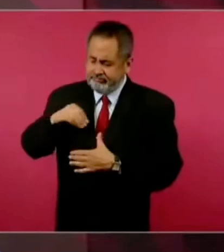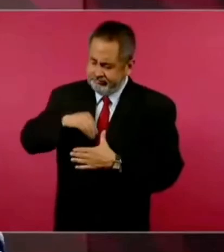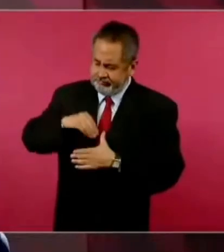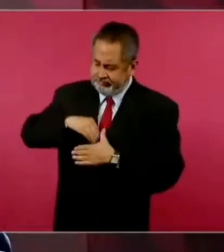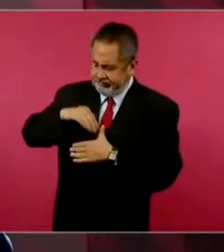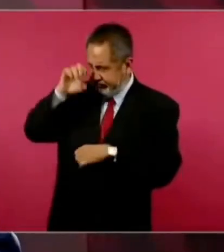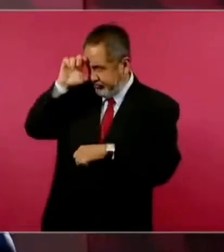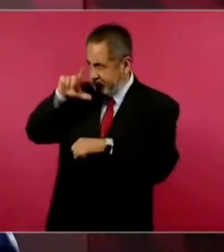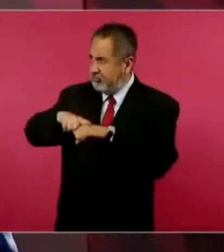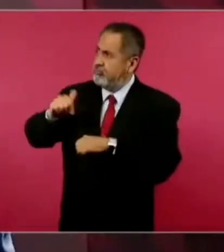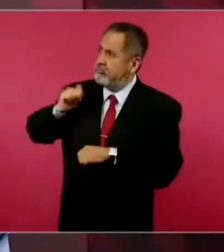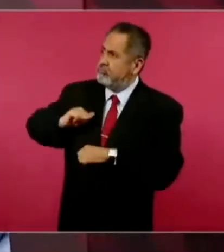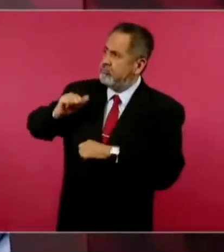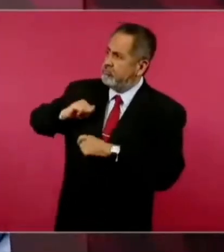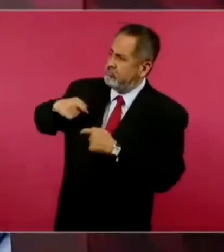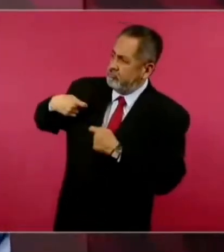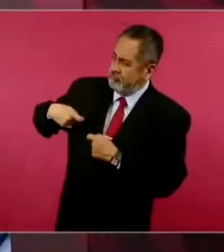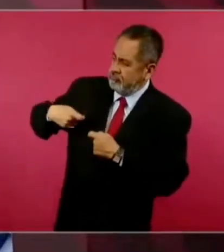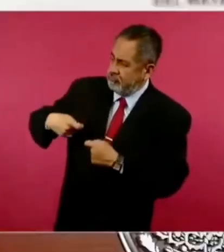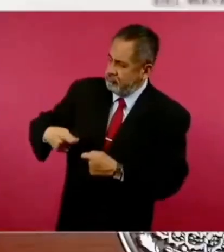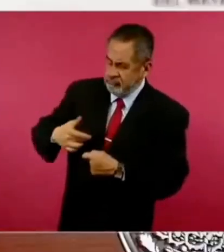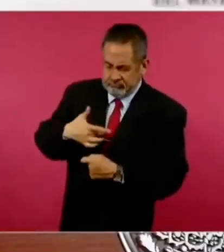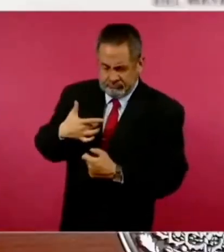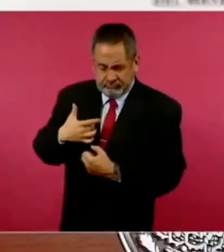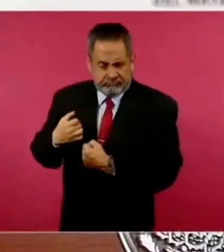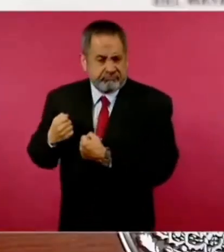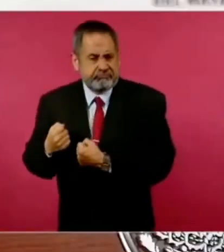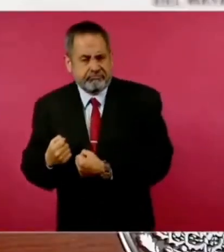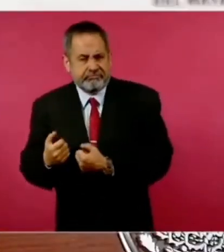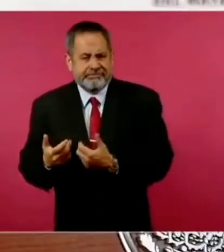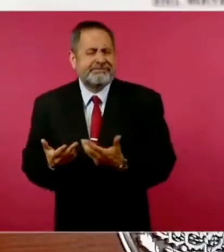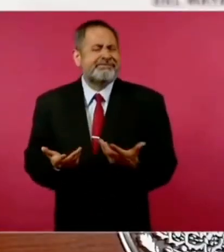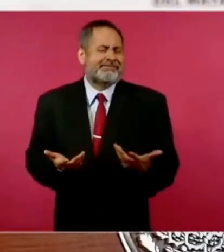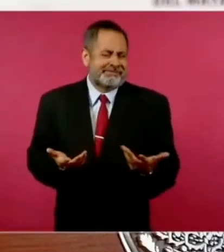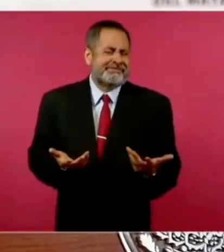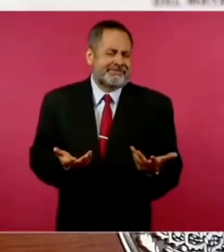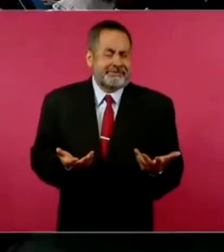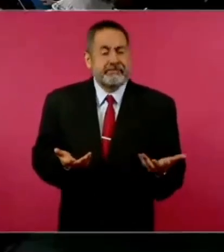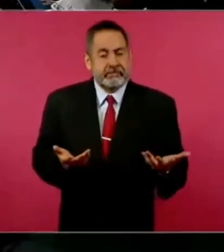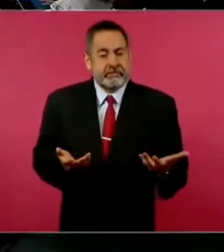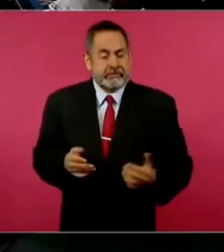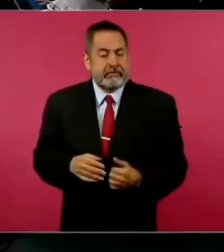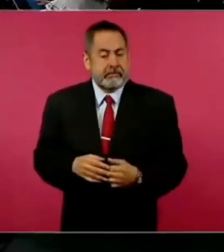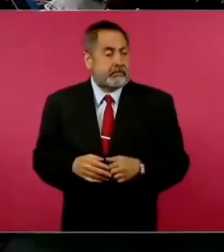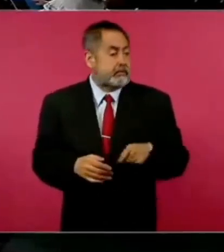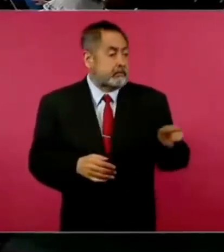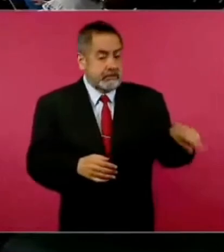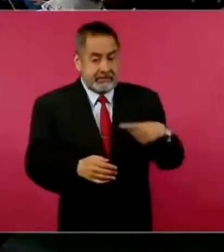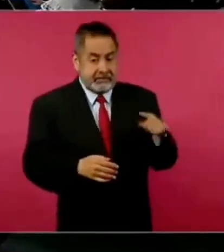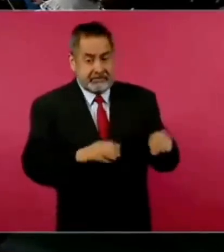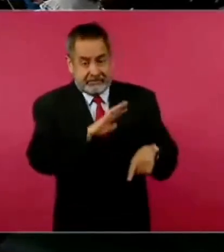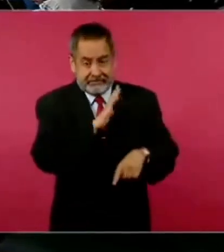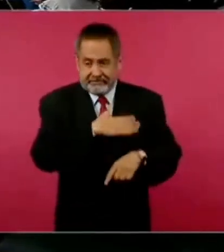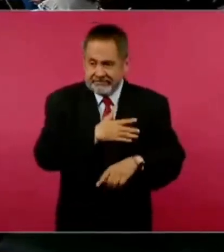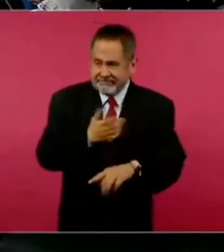eso es lo que nos da mucha fuerza. Entonces, no pudieron